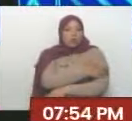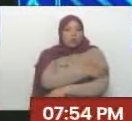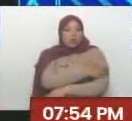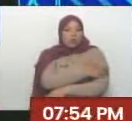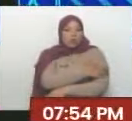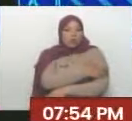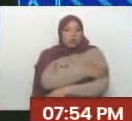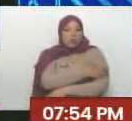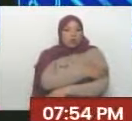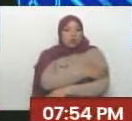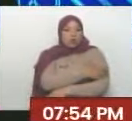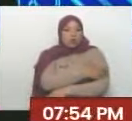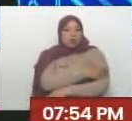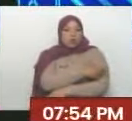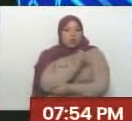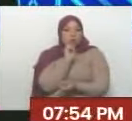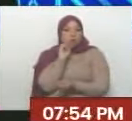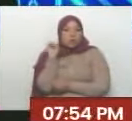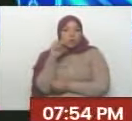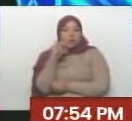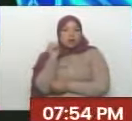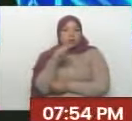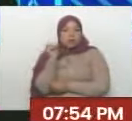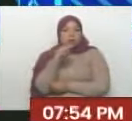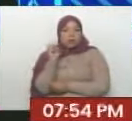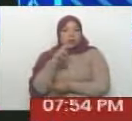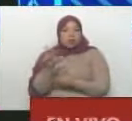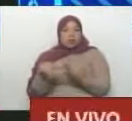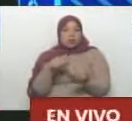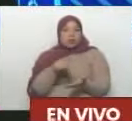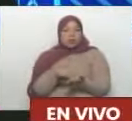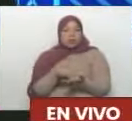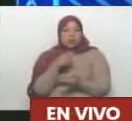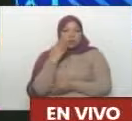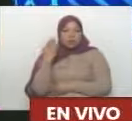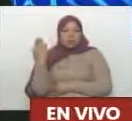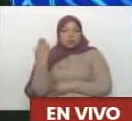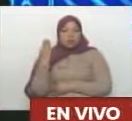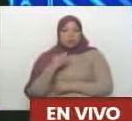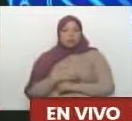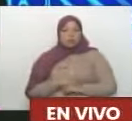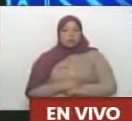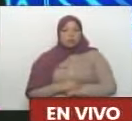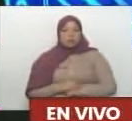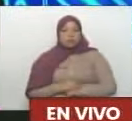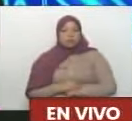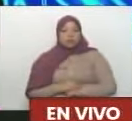reúne con la asamblea. Sí, creo que sí. Vamos a ver aquí.